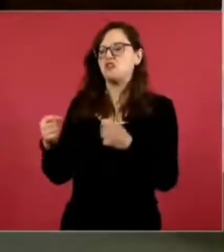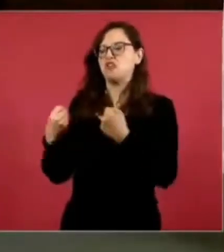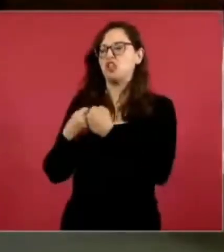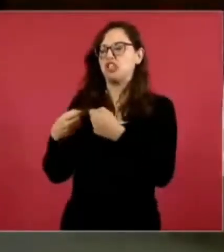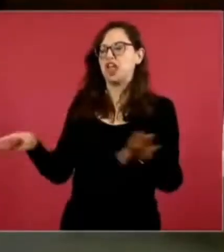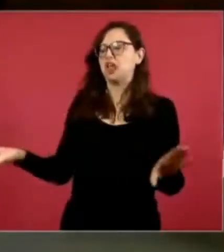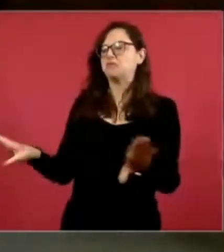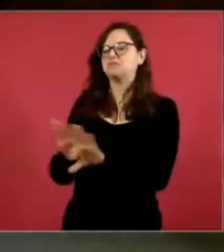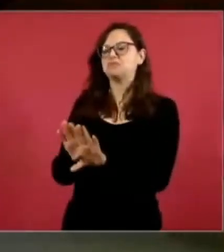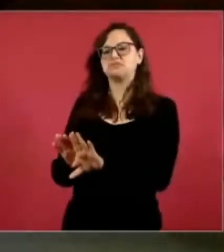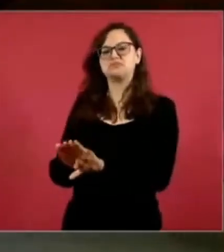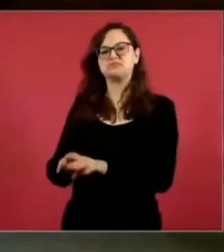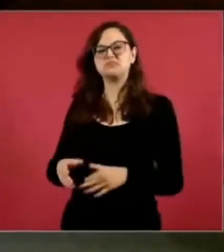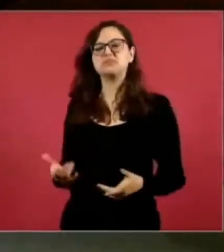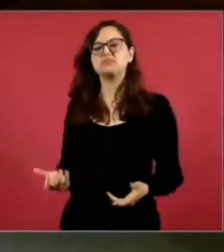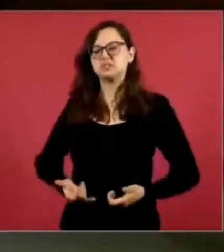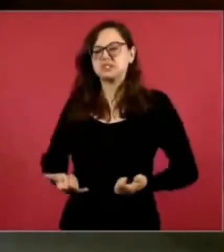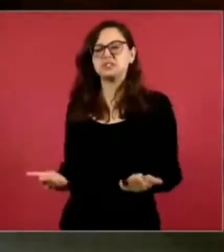frontera,